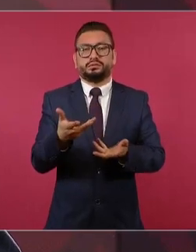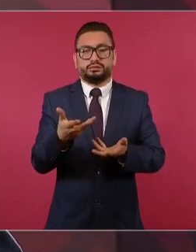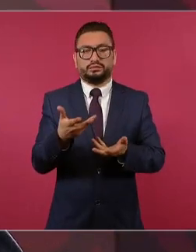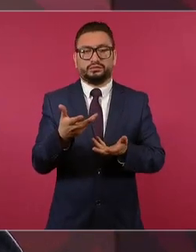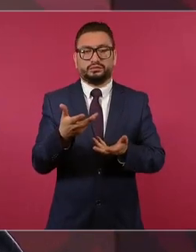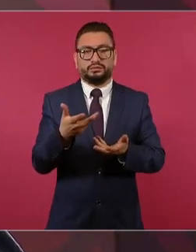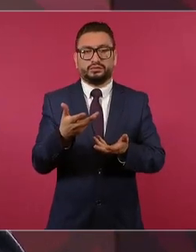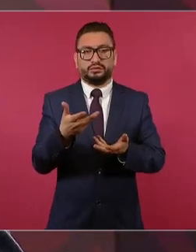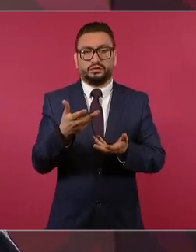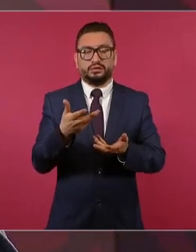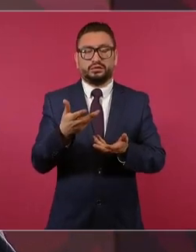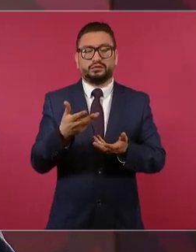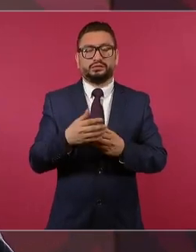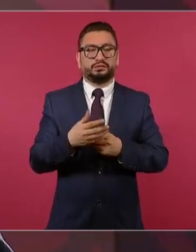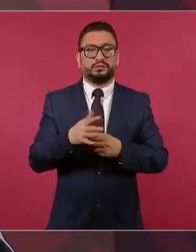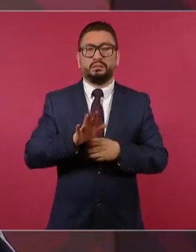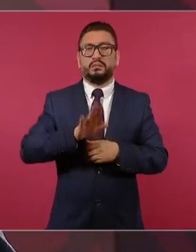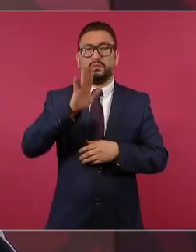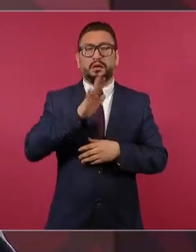como una burla,